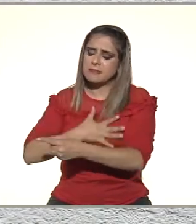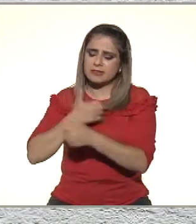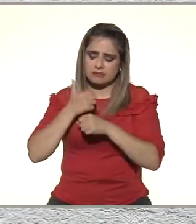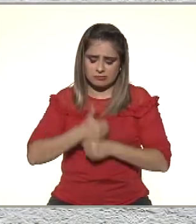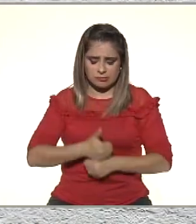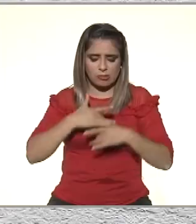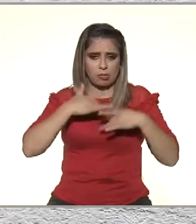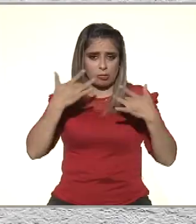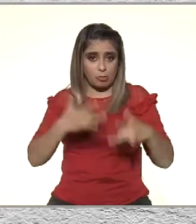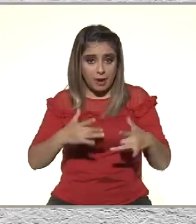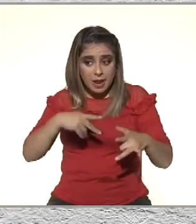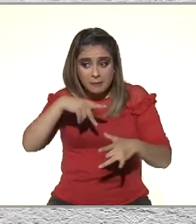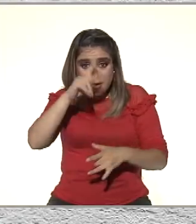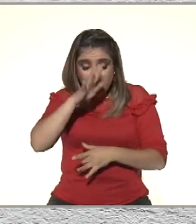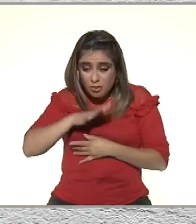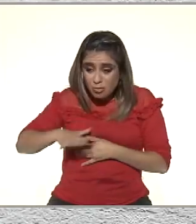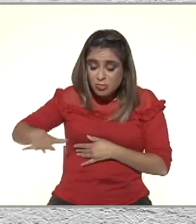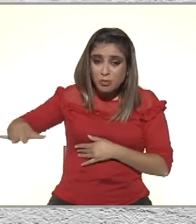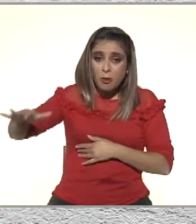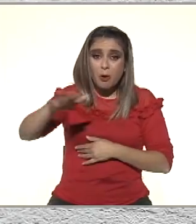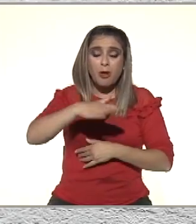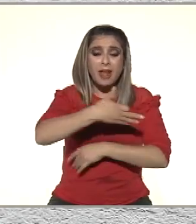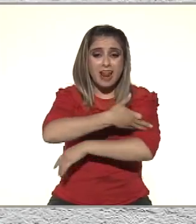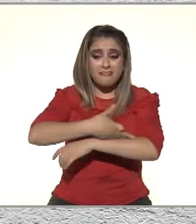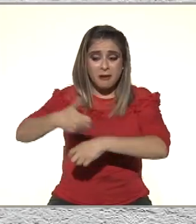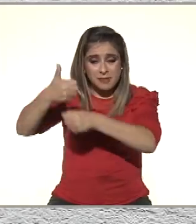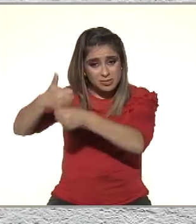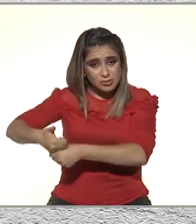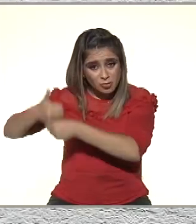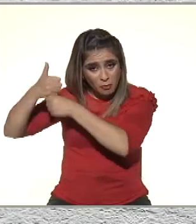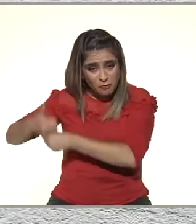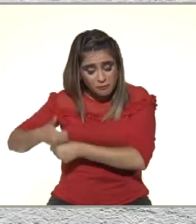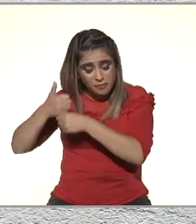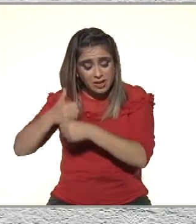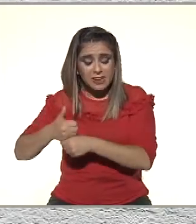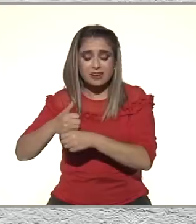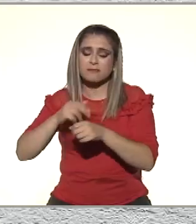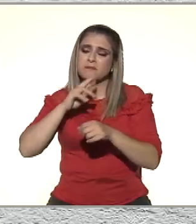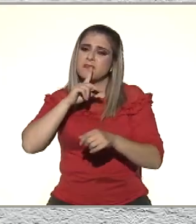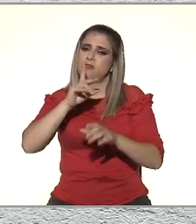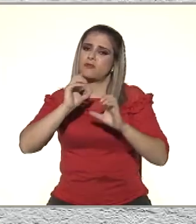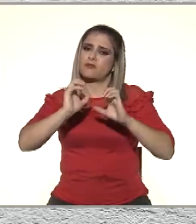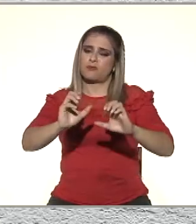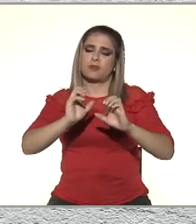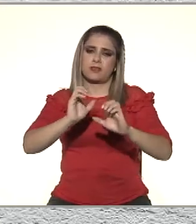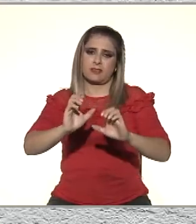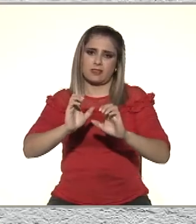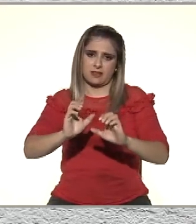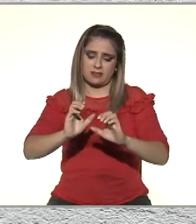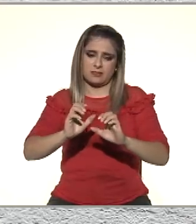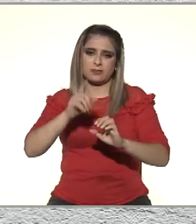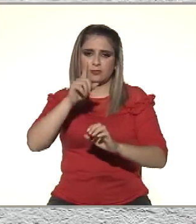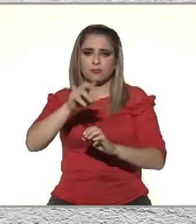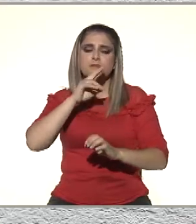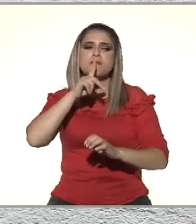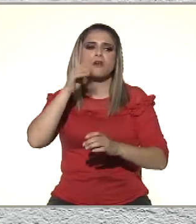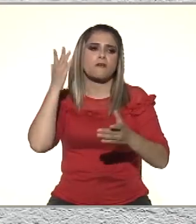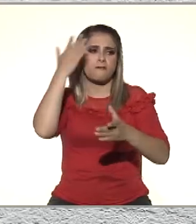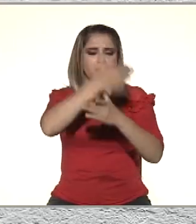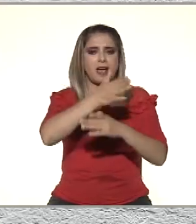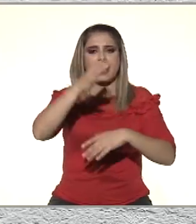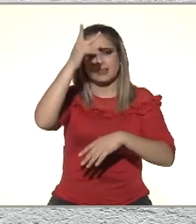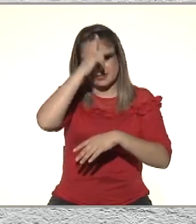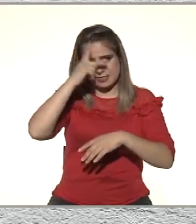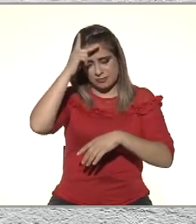de que toda la familia se vea permeada por estos sentimientos, les recomendamos visitar a un